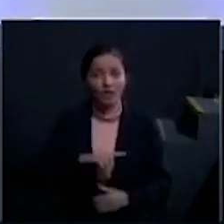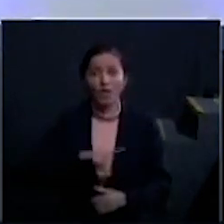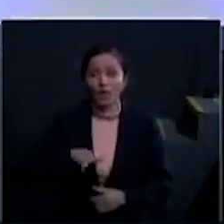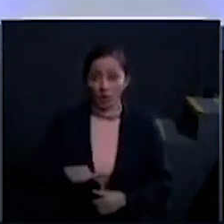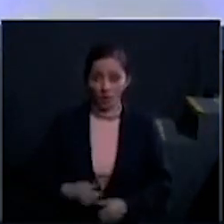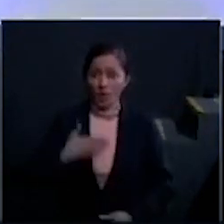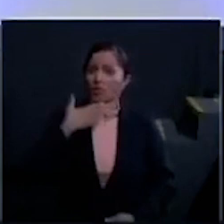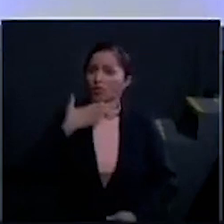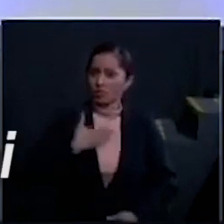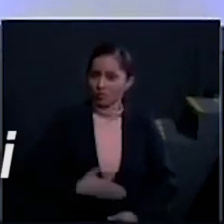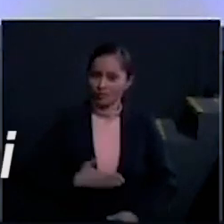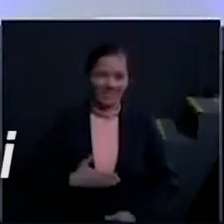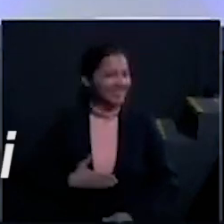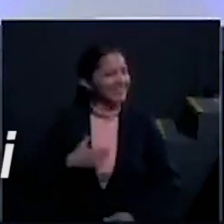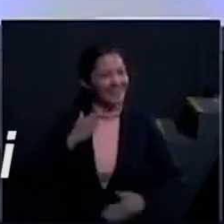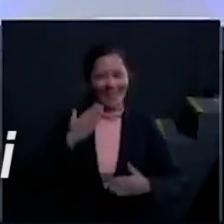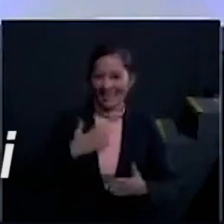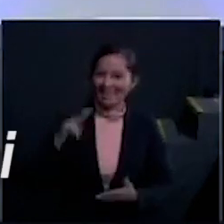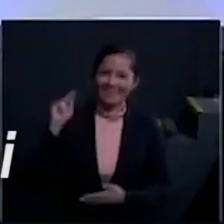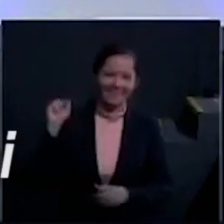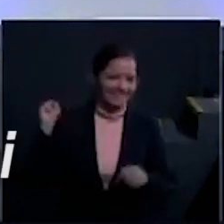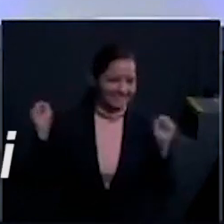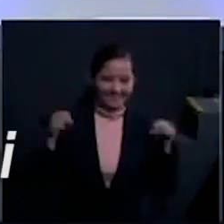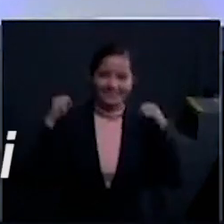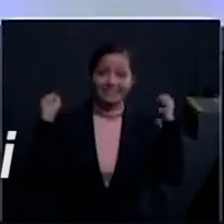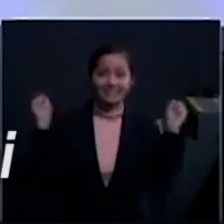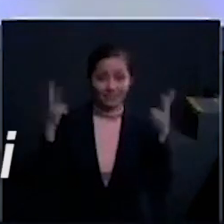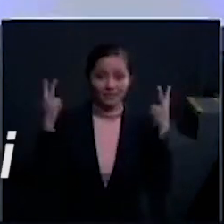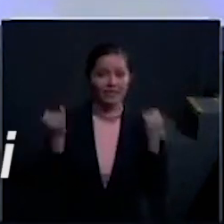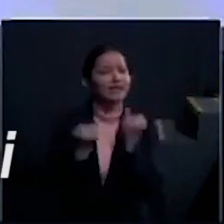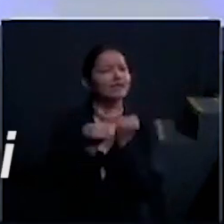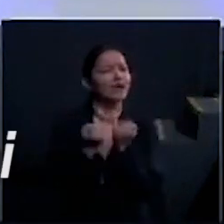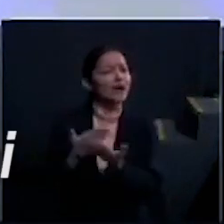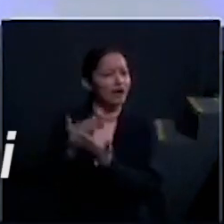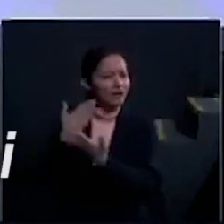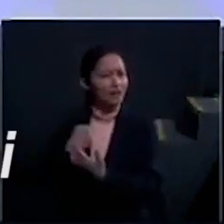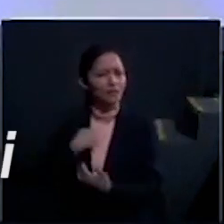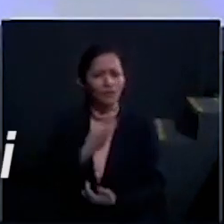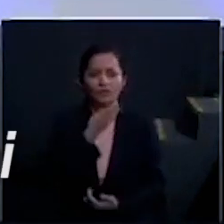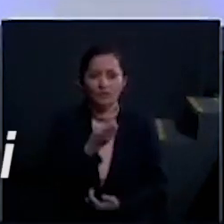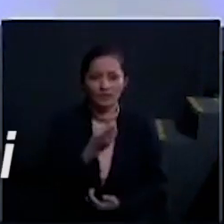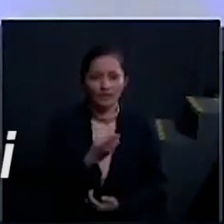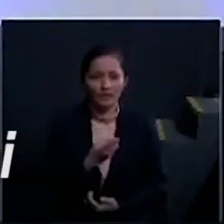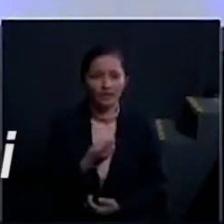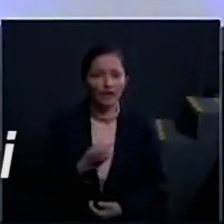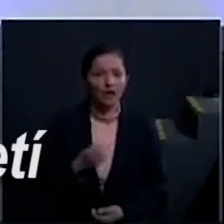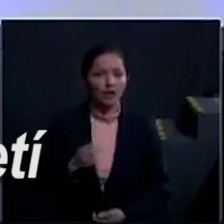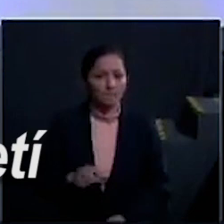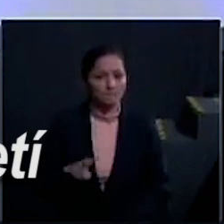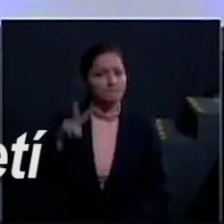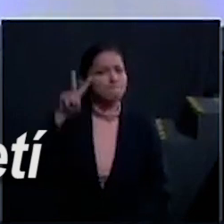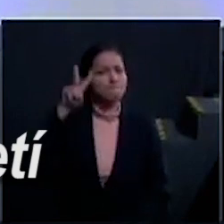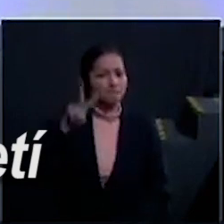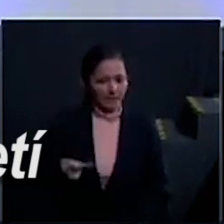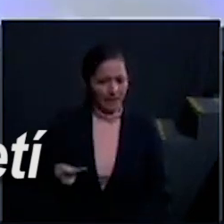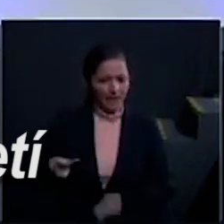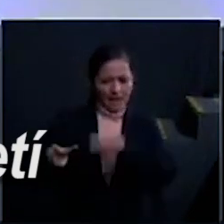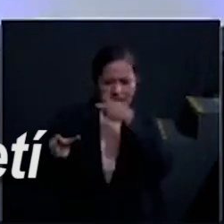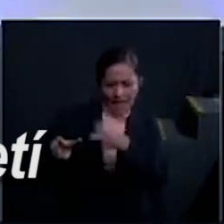federal y la honestidad. Y como lo dije en aquel momento, la verdad fue mi mejor